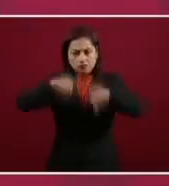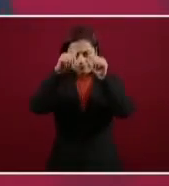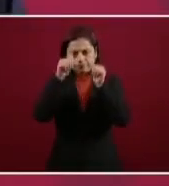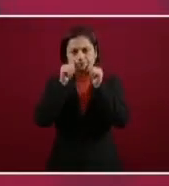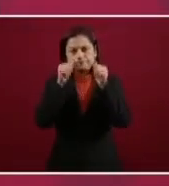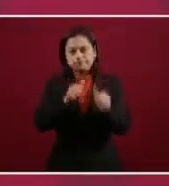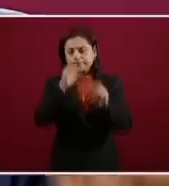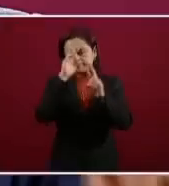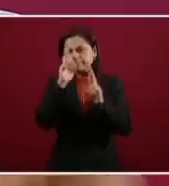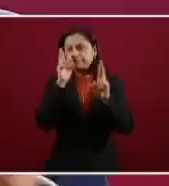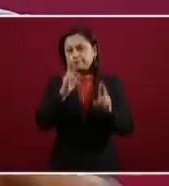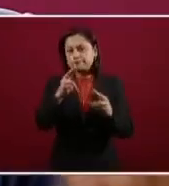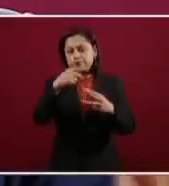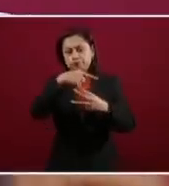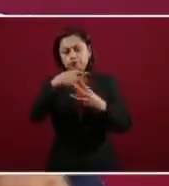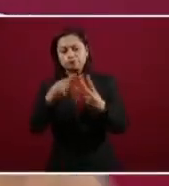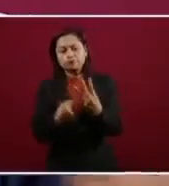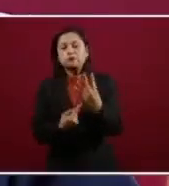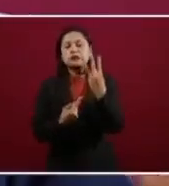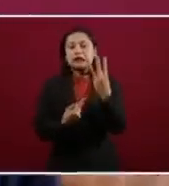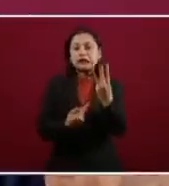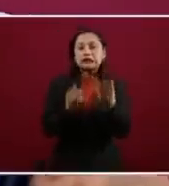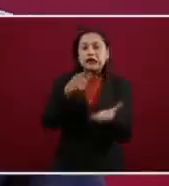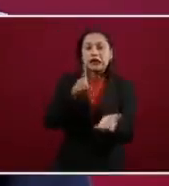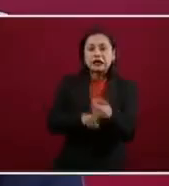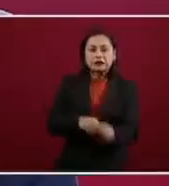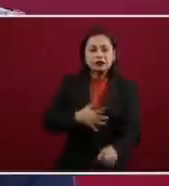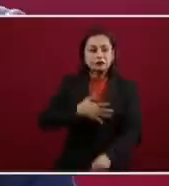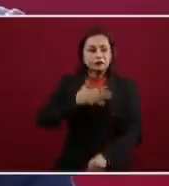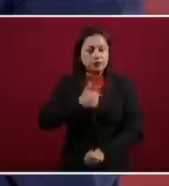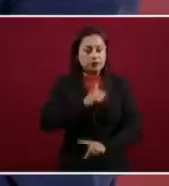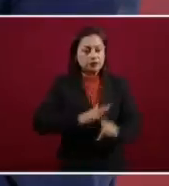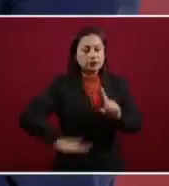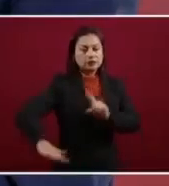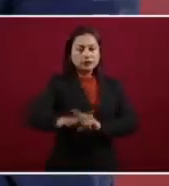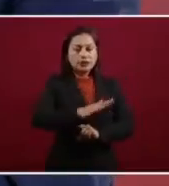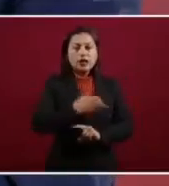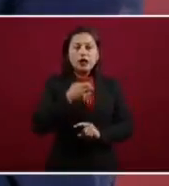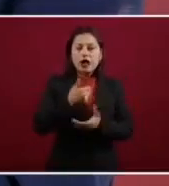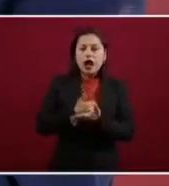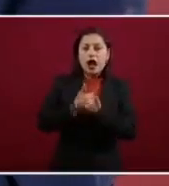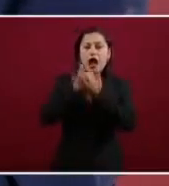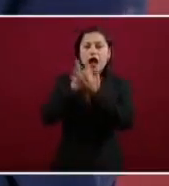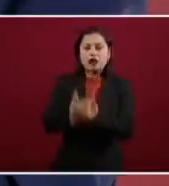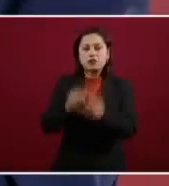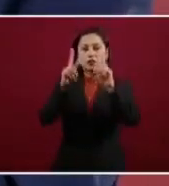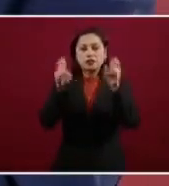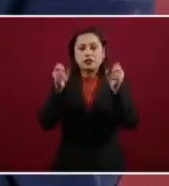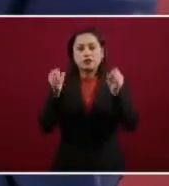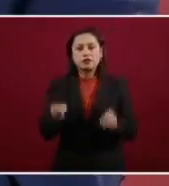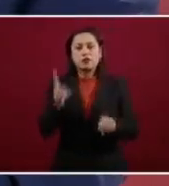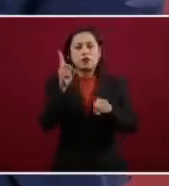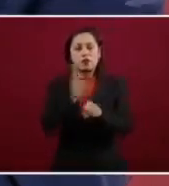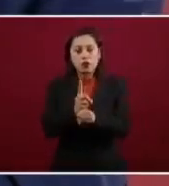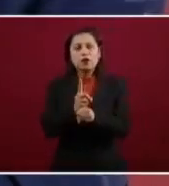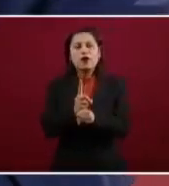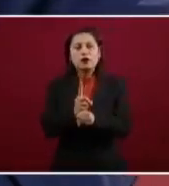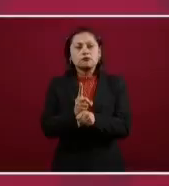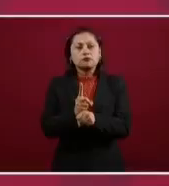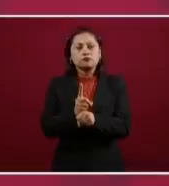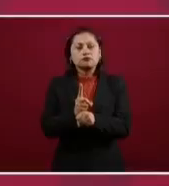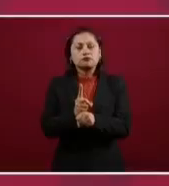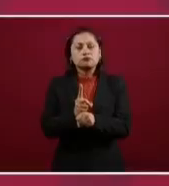el que es el bienestar la base para enfrentar el problema de la inseguridad no pueden decir qué tiene que